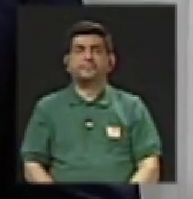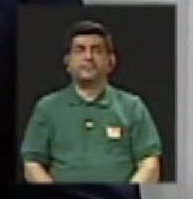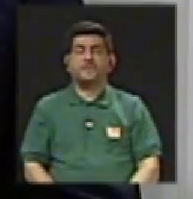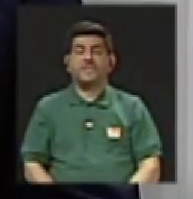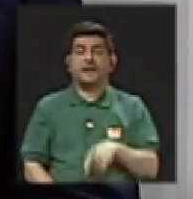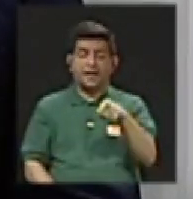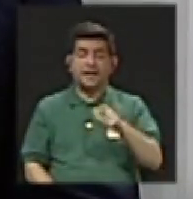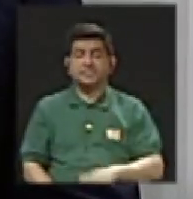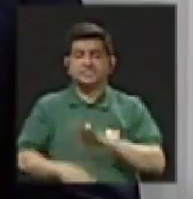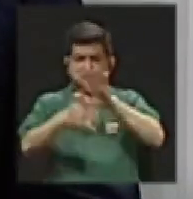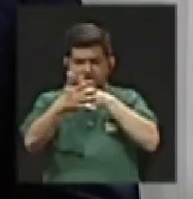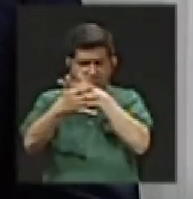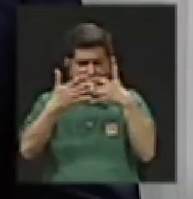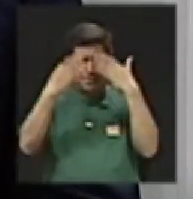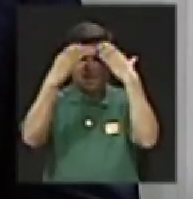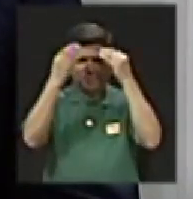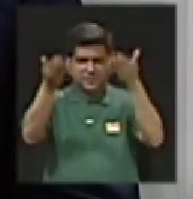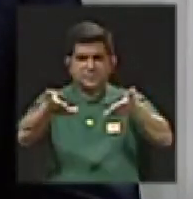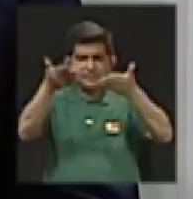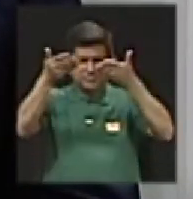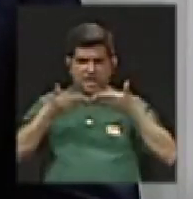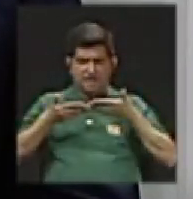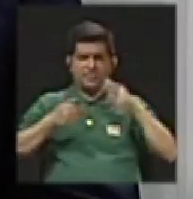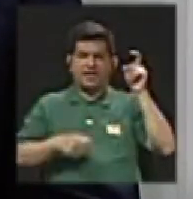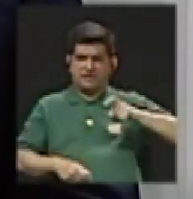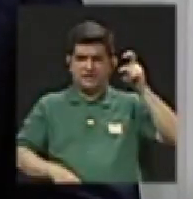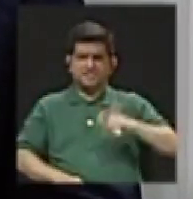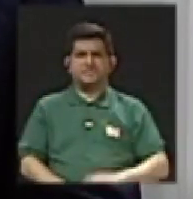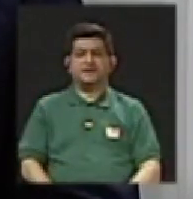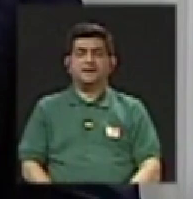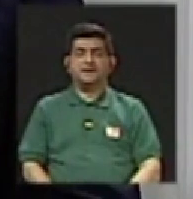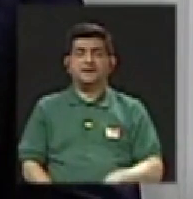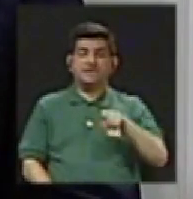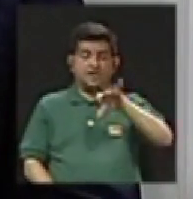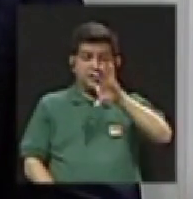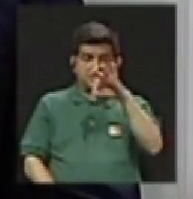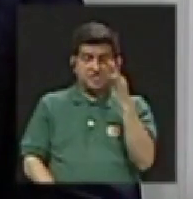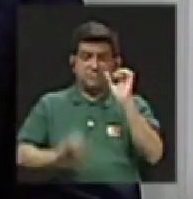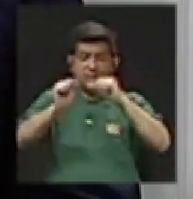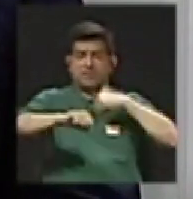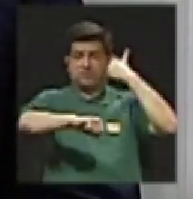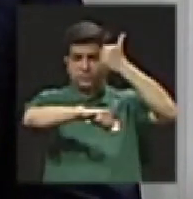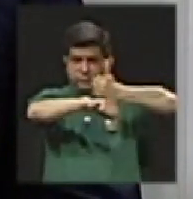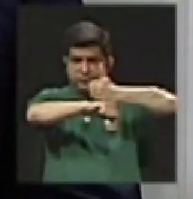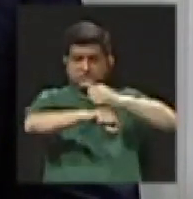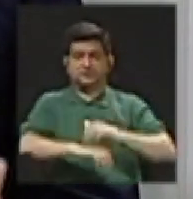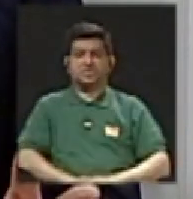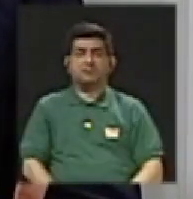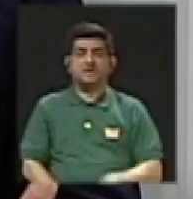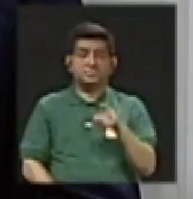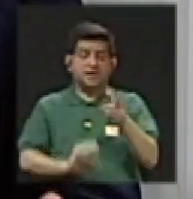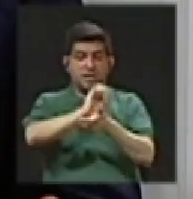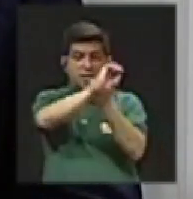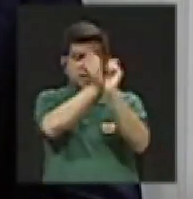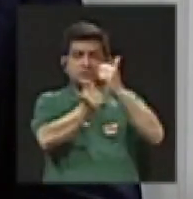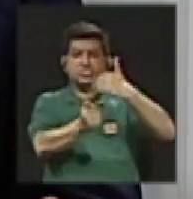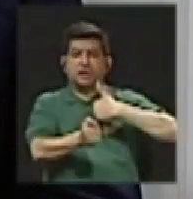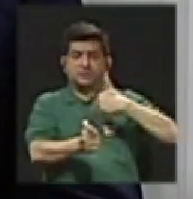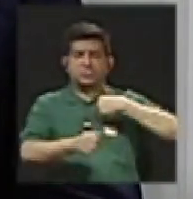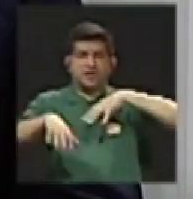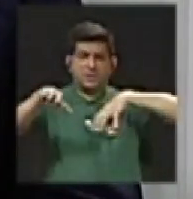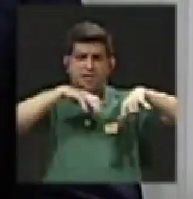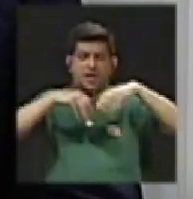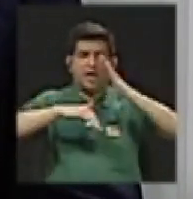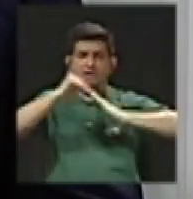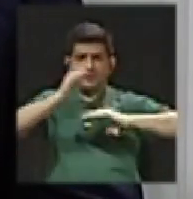matriz me provee la información necesaria para poder determinar esos cambios que vamos a tener en la actividad